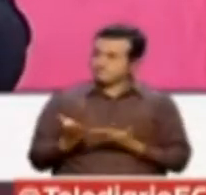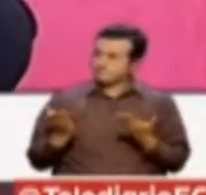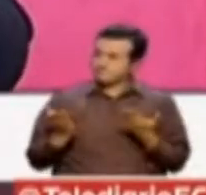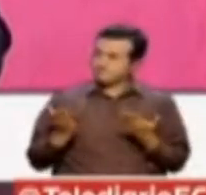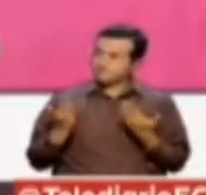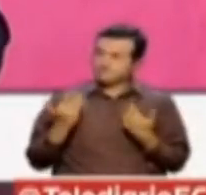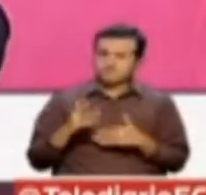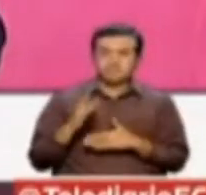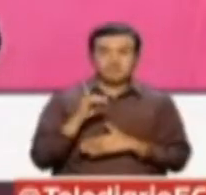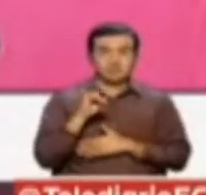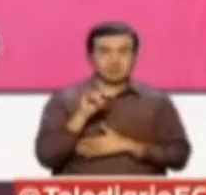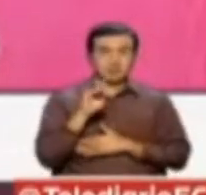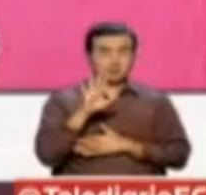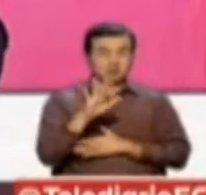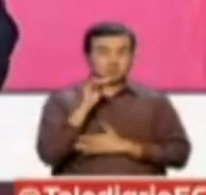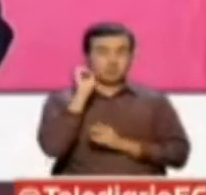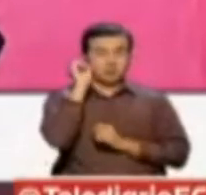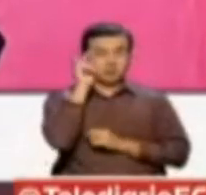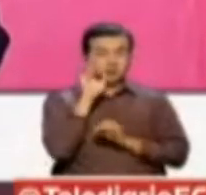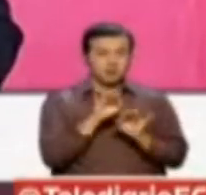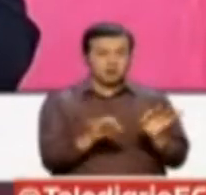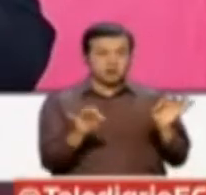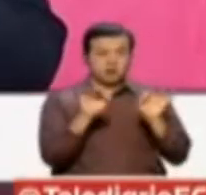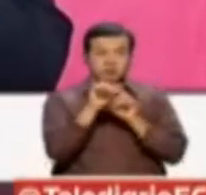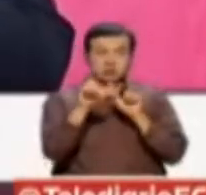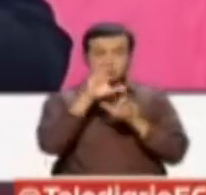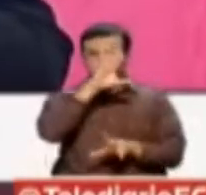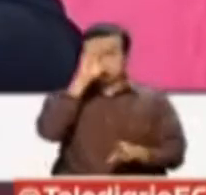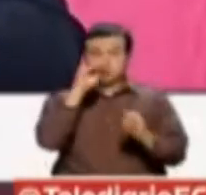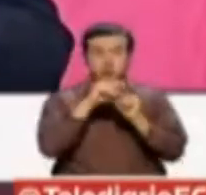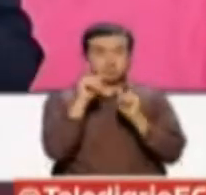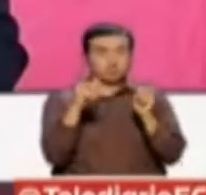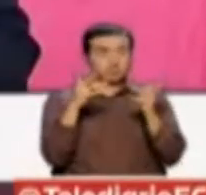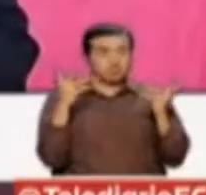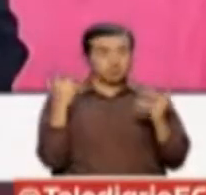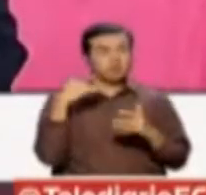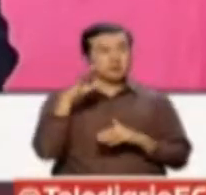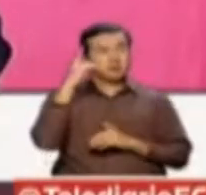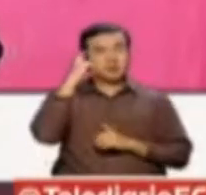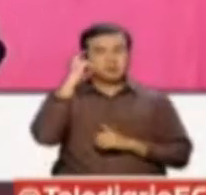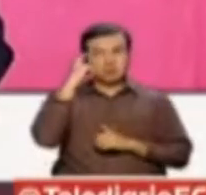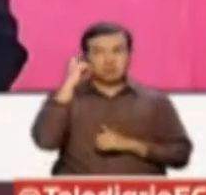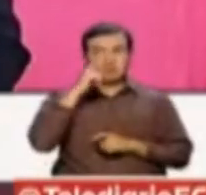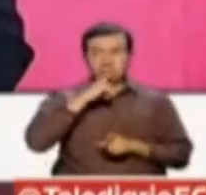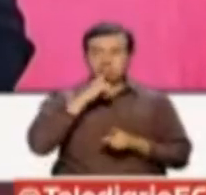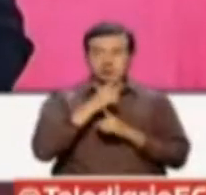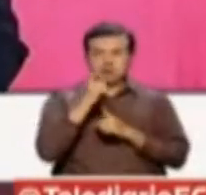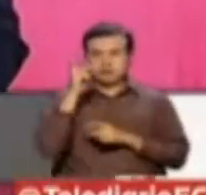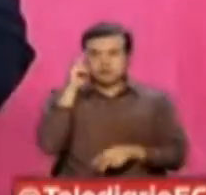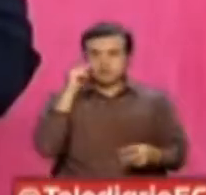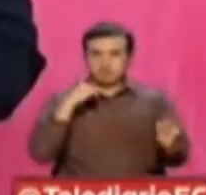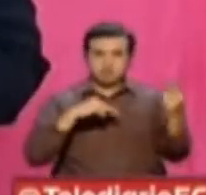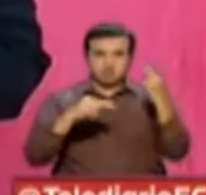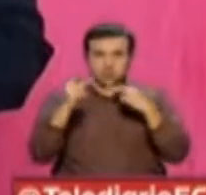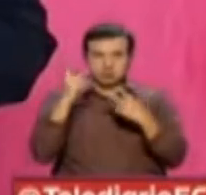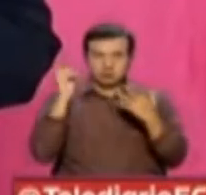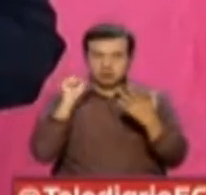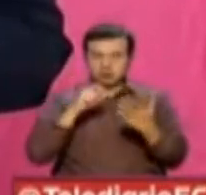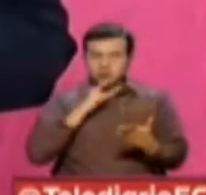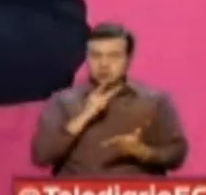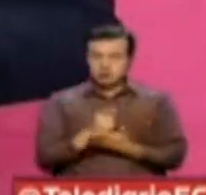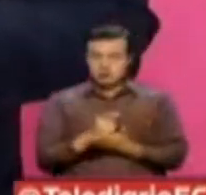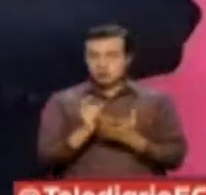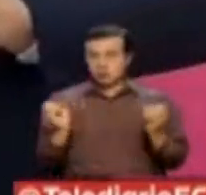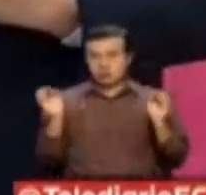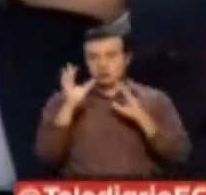diana sofía es una oportunidad importante para que todas las personas que consideren que necesita un examen audio lógico puedan acceder